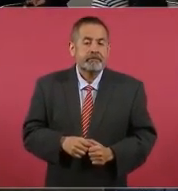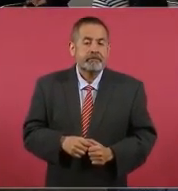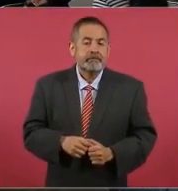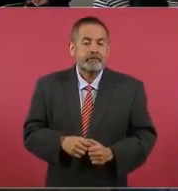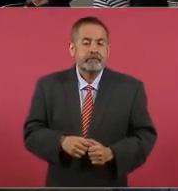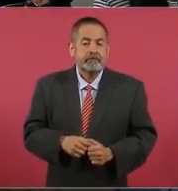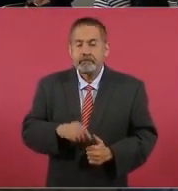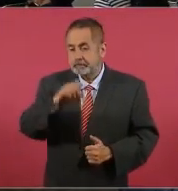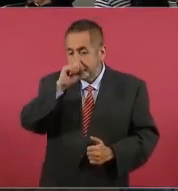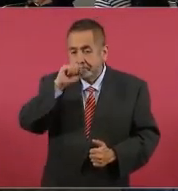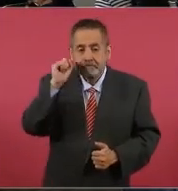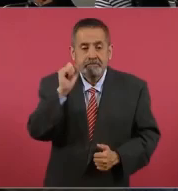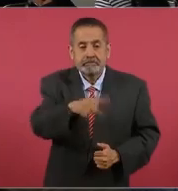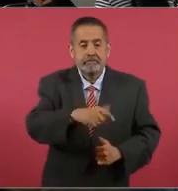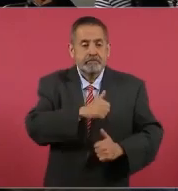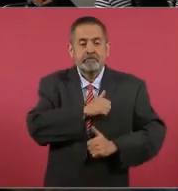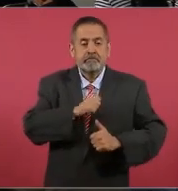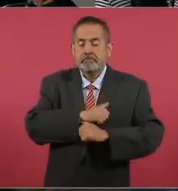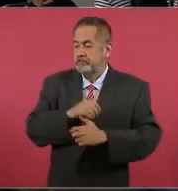cada vez era menos.